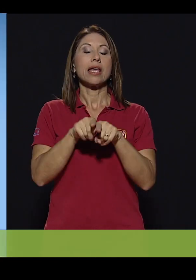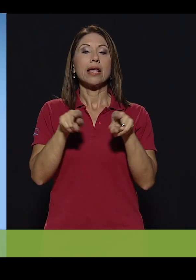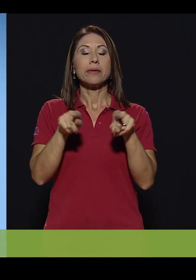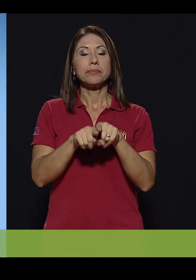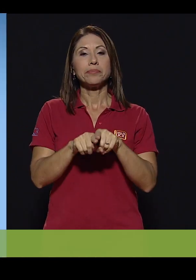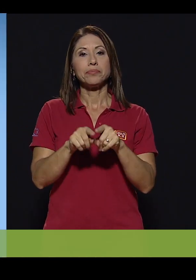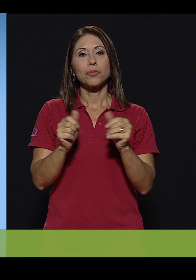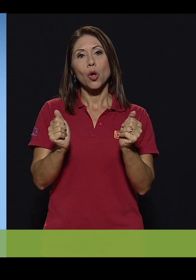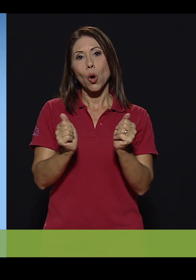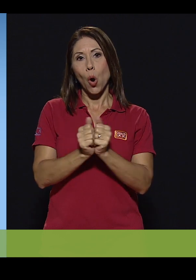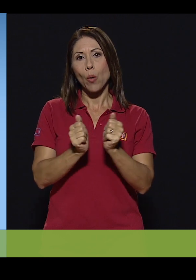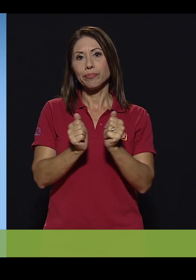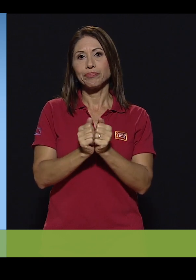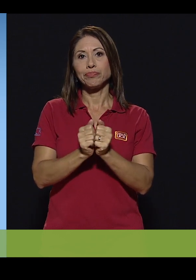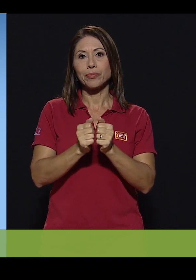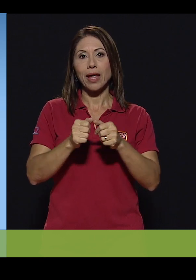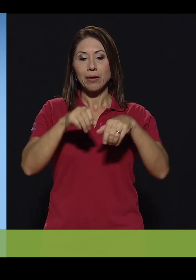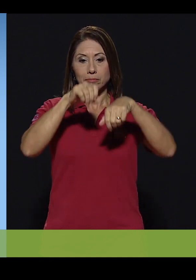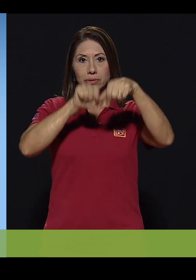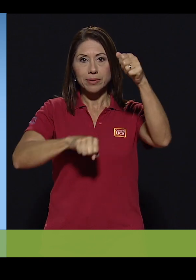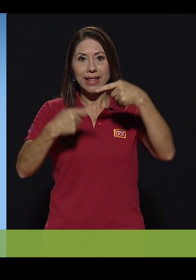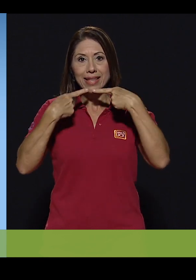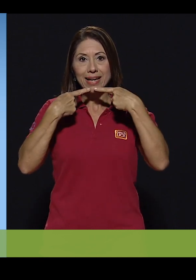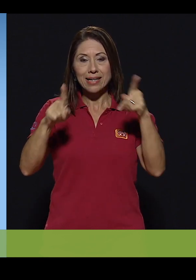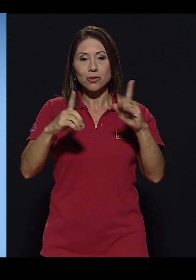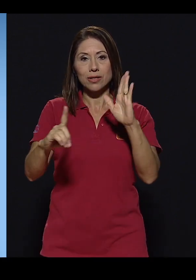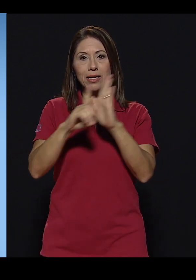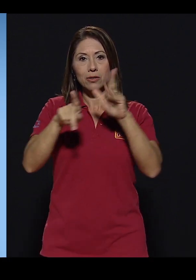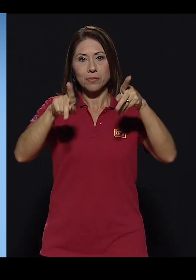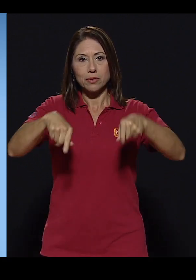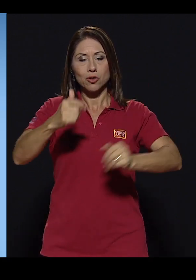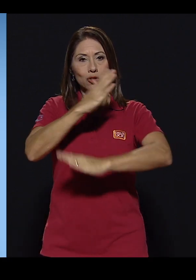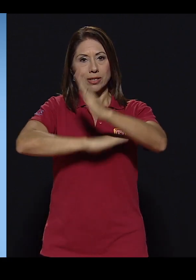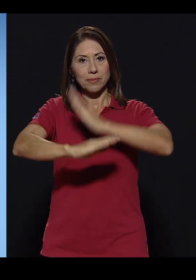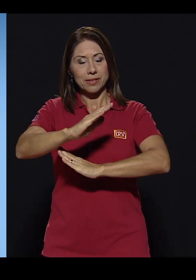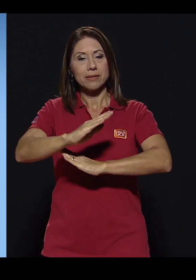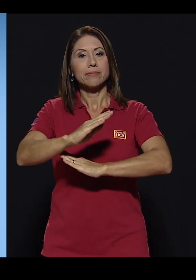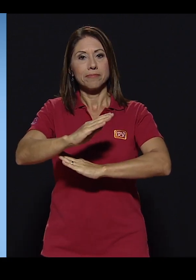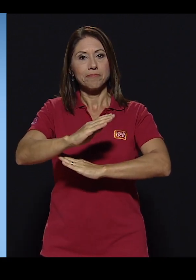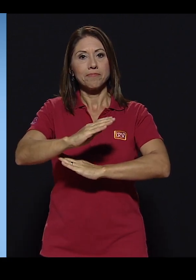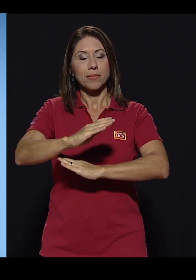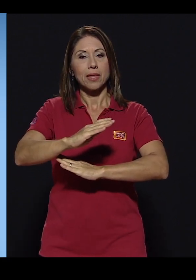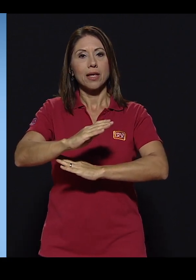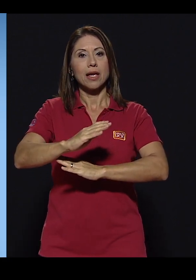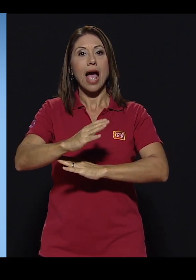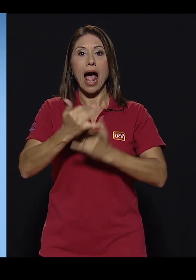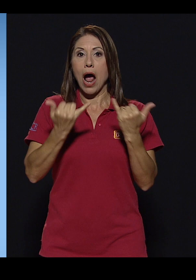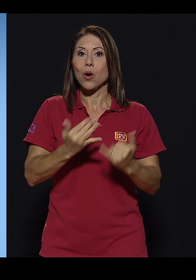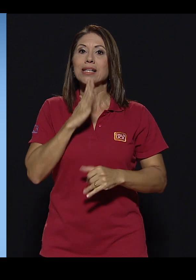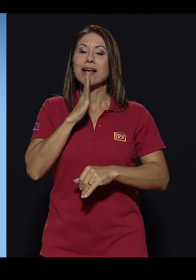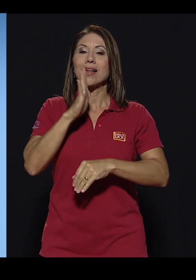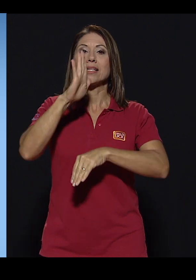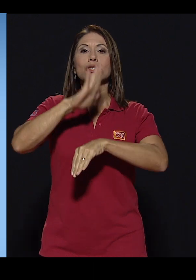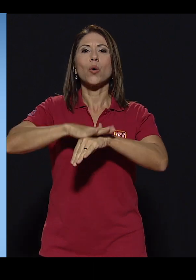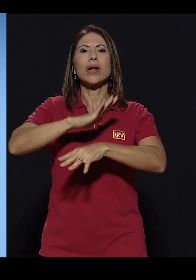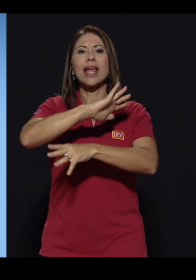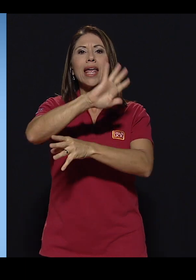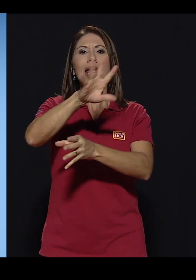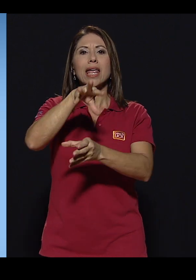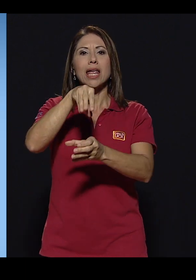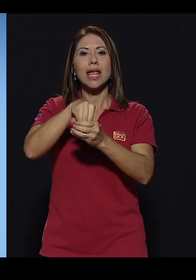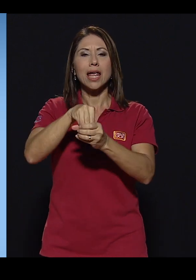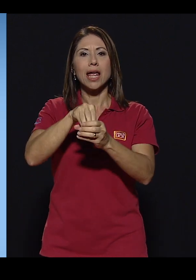luego con el con la declaración de los derechos de las personas con discapacidad se habla ahora de la